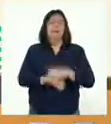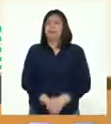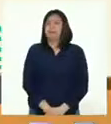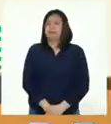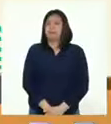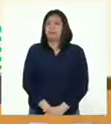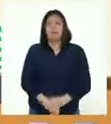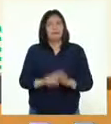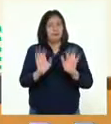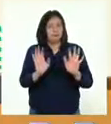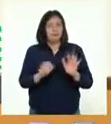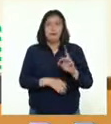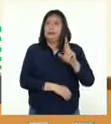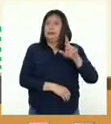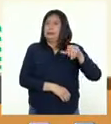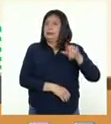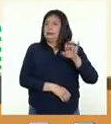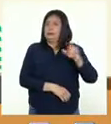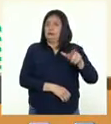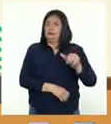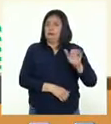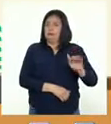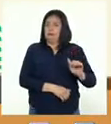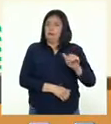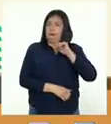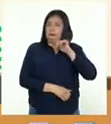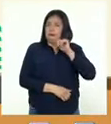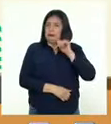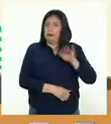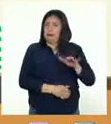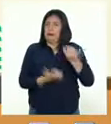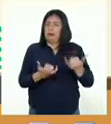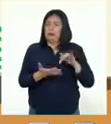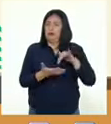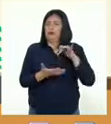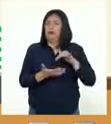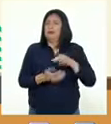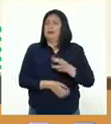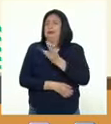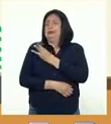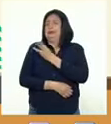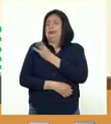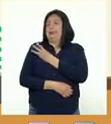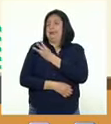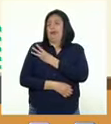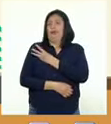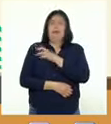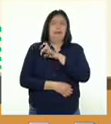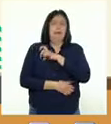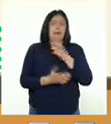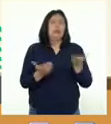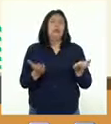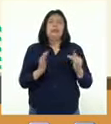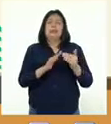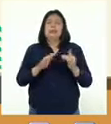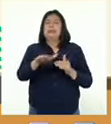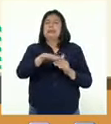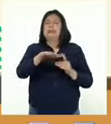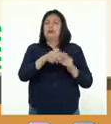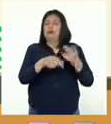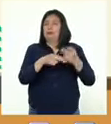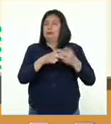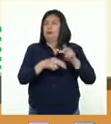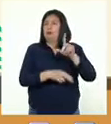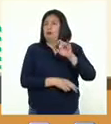¡Excelente! A ver, Raquel es una niña que actualmente estudia el sexto grado de primaria en el distrito de